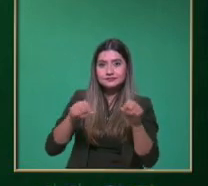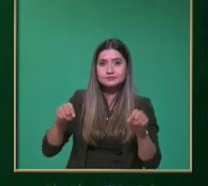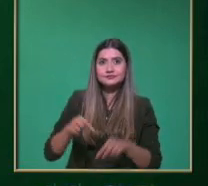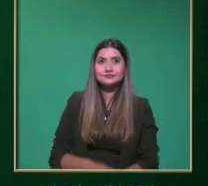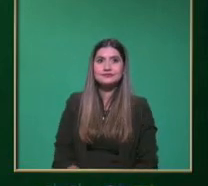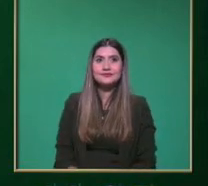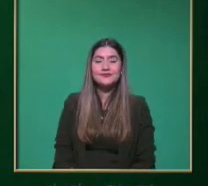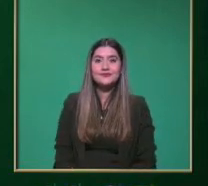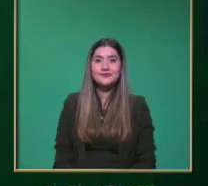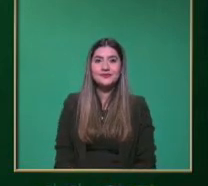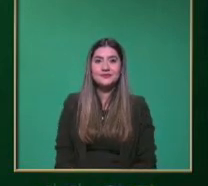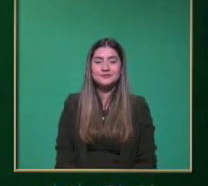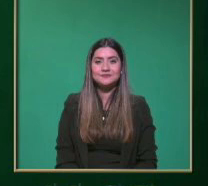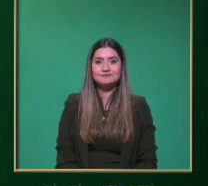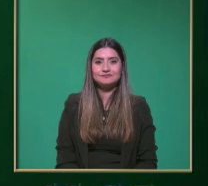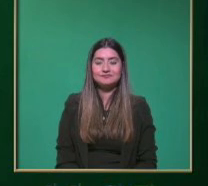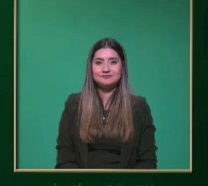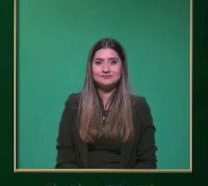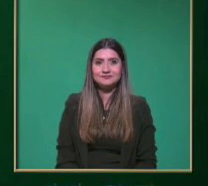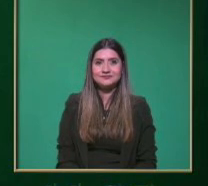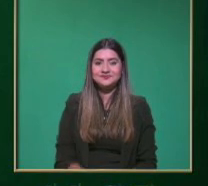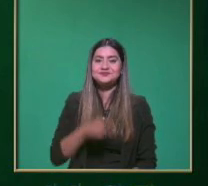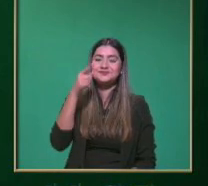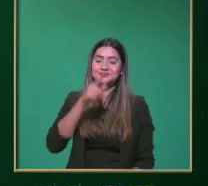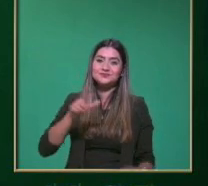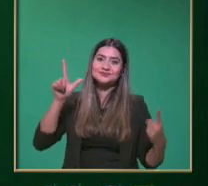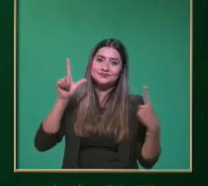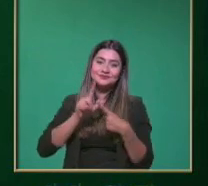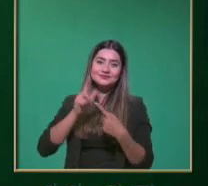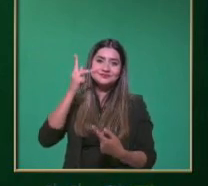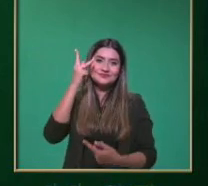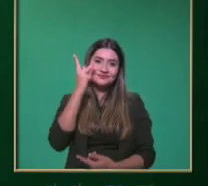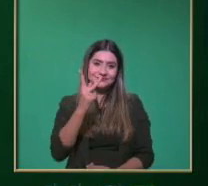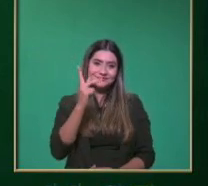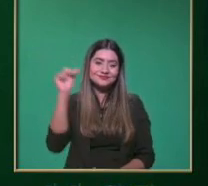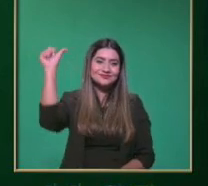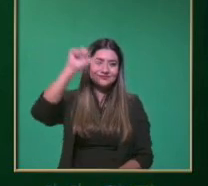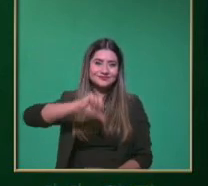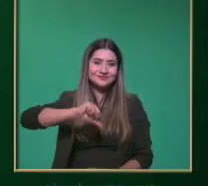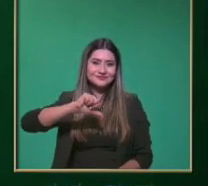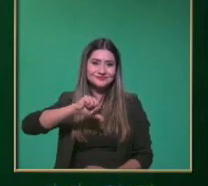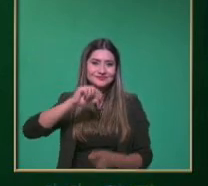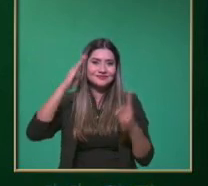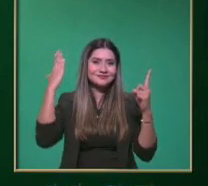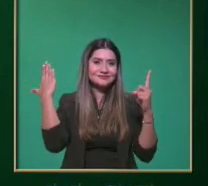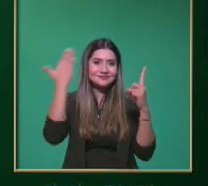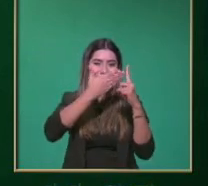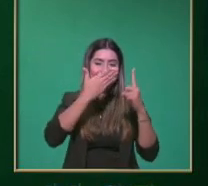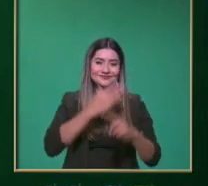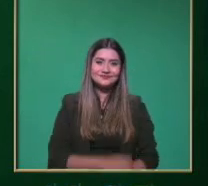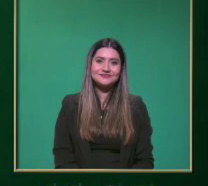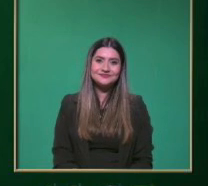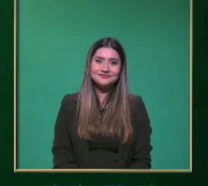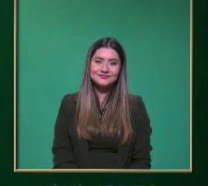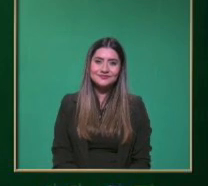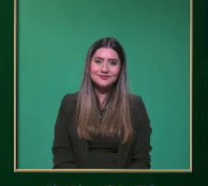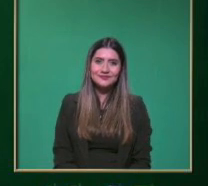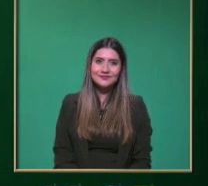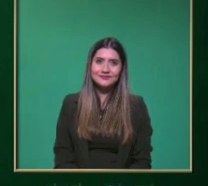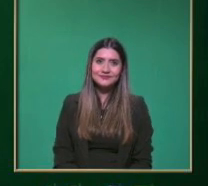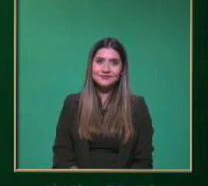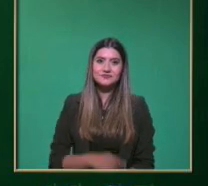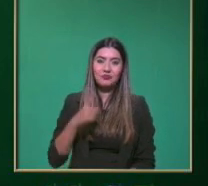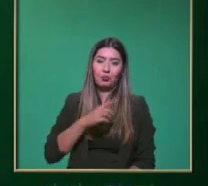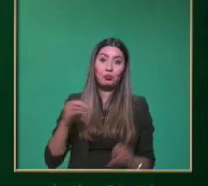ya sé, maestra Yuli! Es la letra pu la que vamos a ver hoy. Muy bien, es la letra pu. Pero como ahí no la